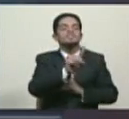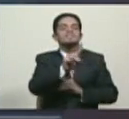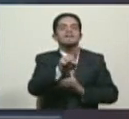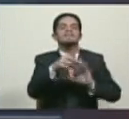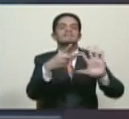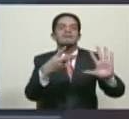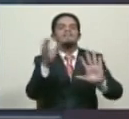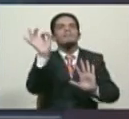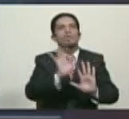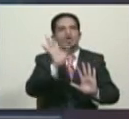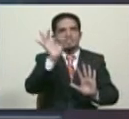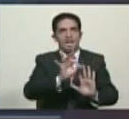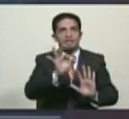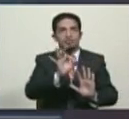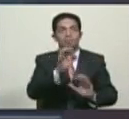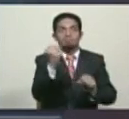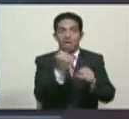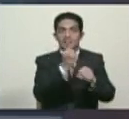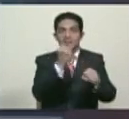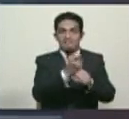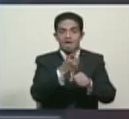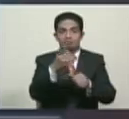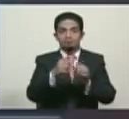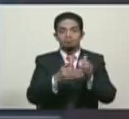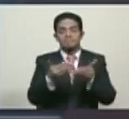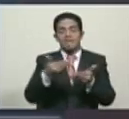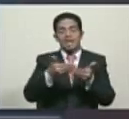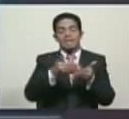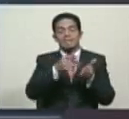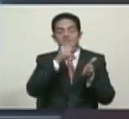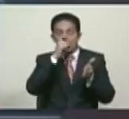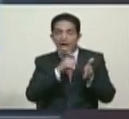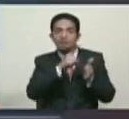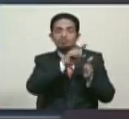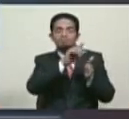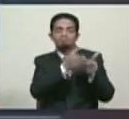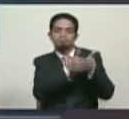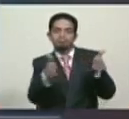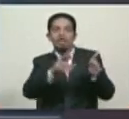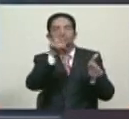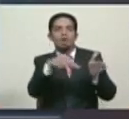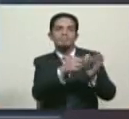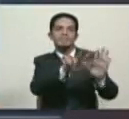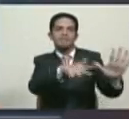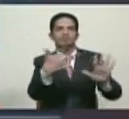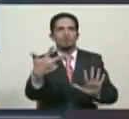de efectividad en la actividad judicial del año 2018.